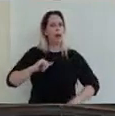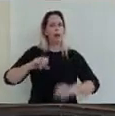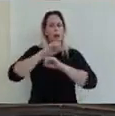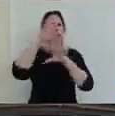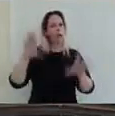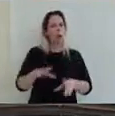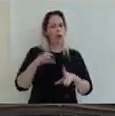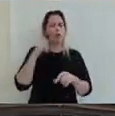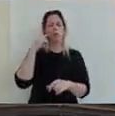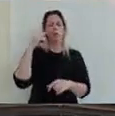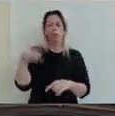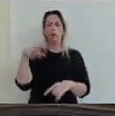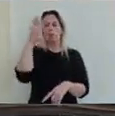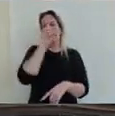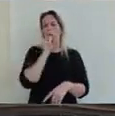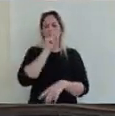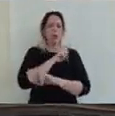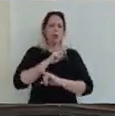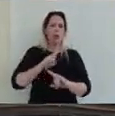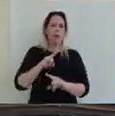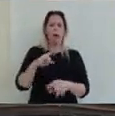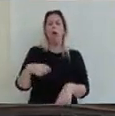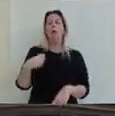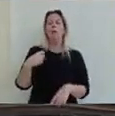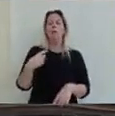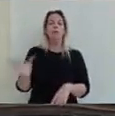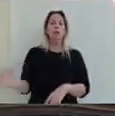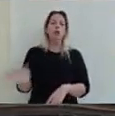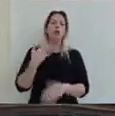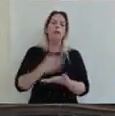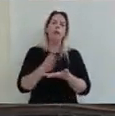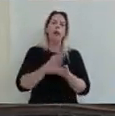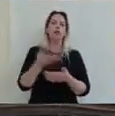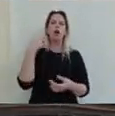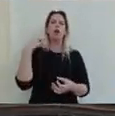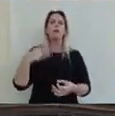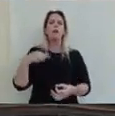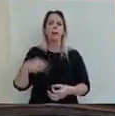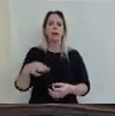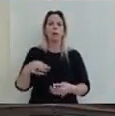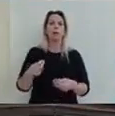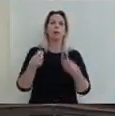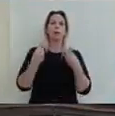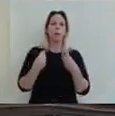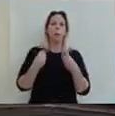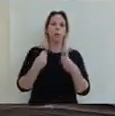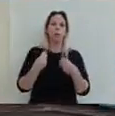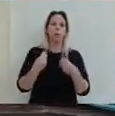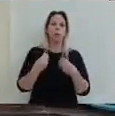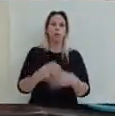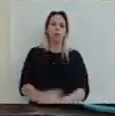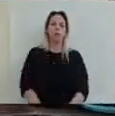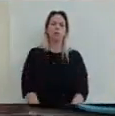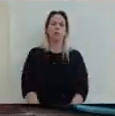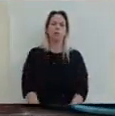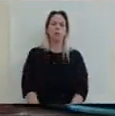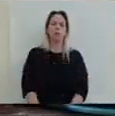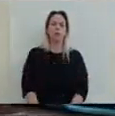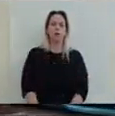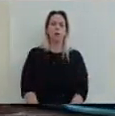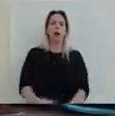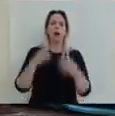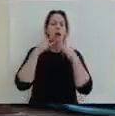parece que lo mínimo que merecemos es que todos tengamos una información, y la información sea oficial y por